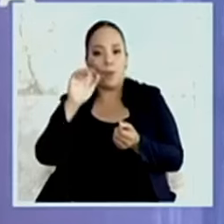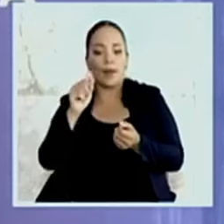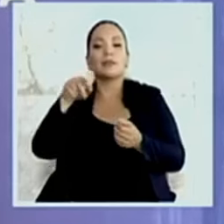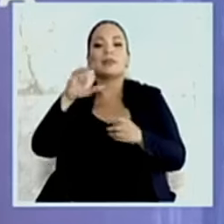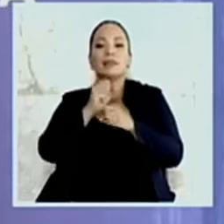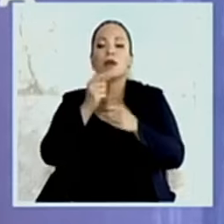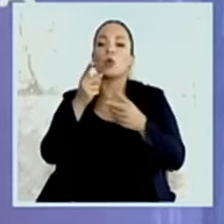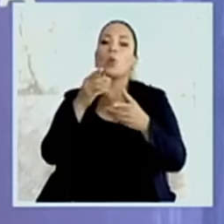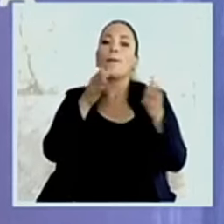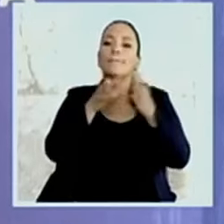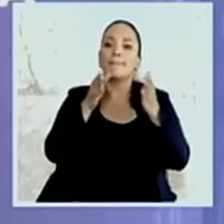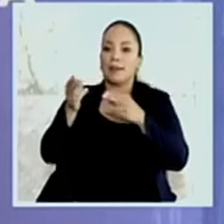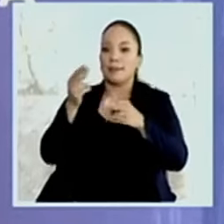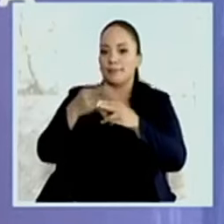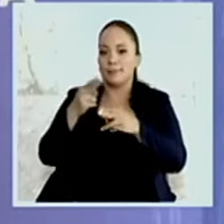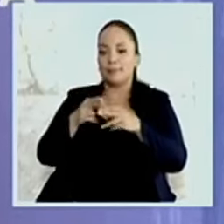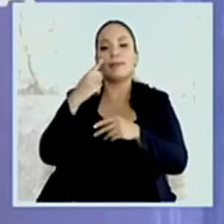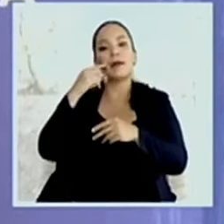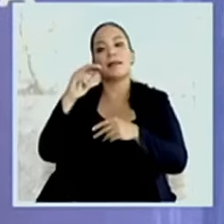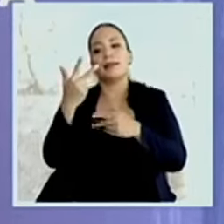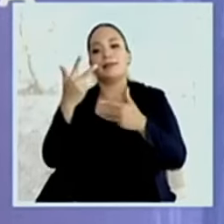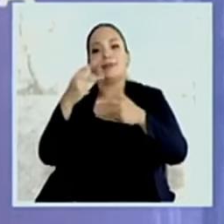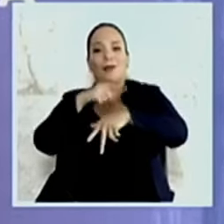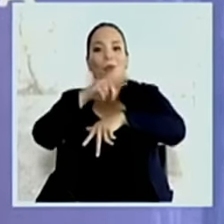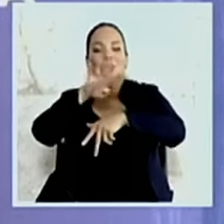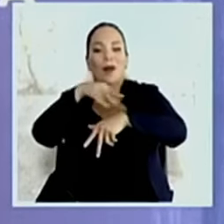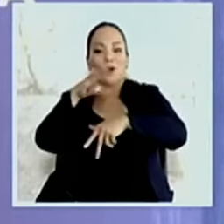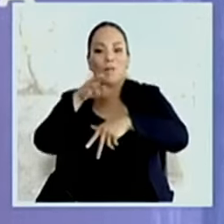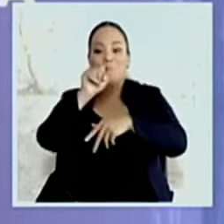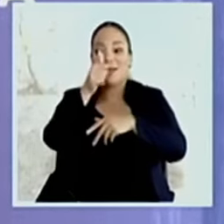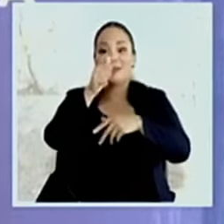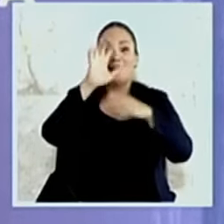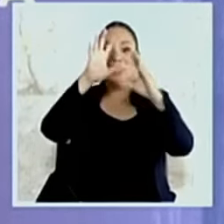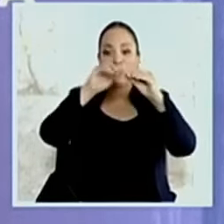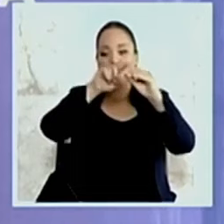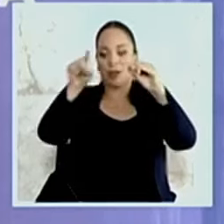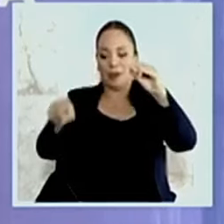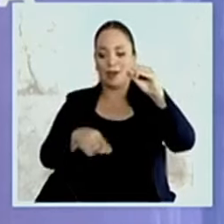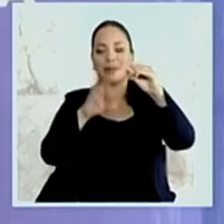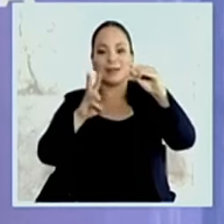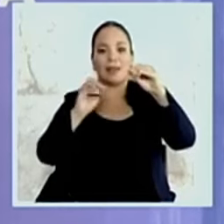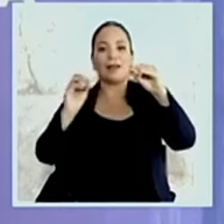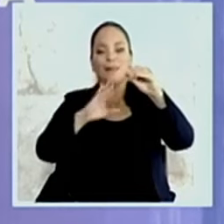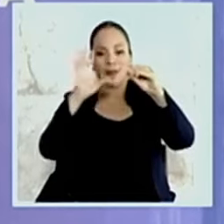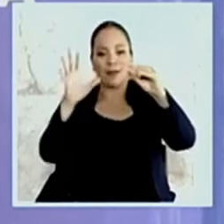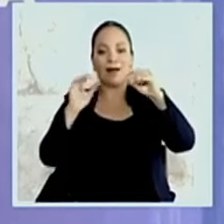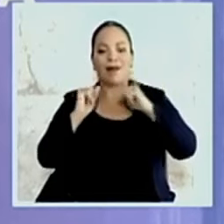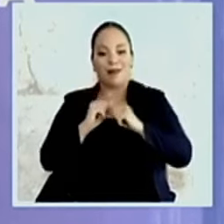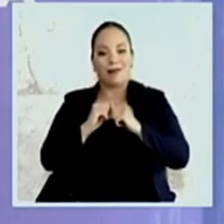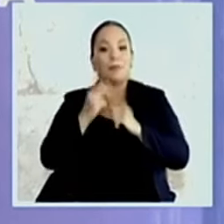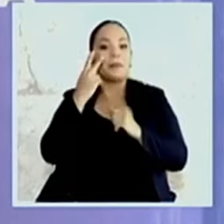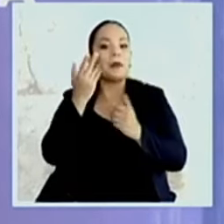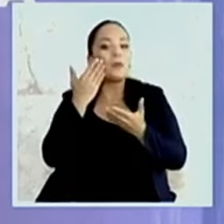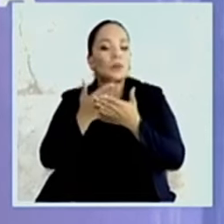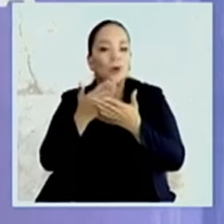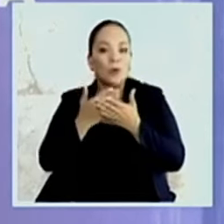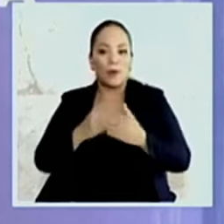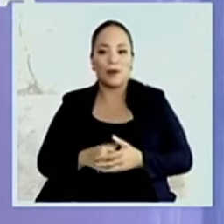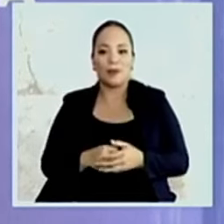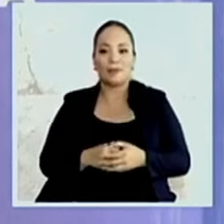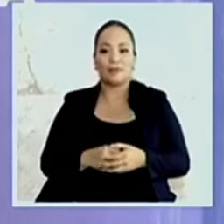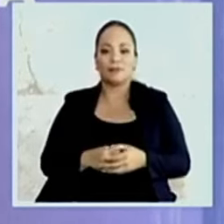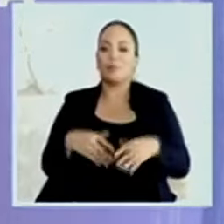presidenta ejecutiva y el INS, que es el dueño del Hospital de Trauma, hicieron un piloto para abrir